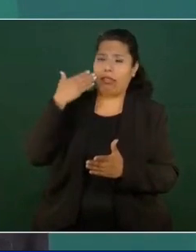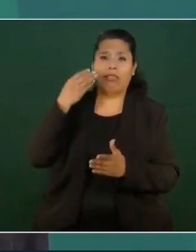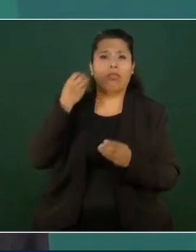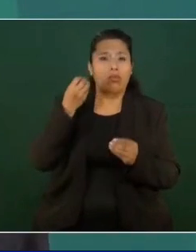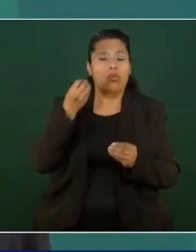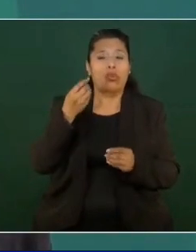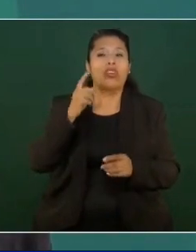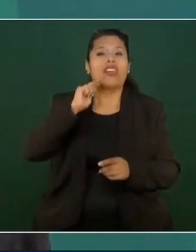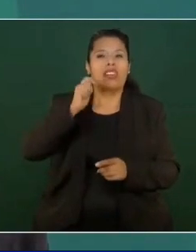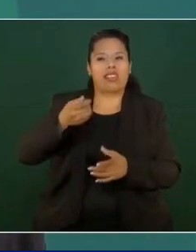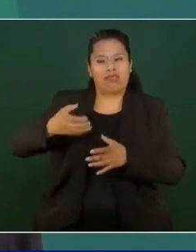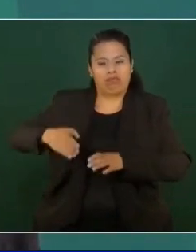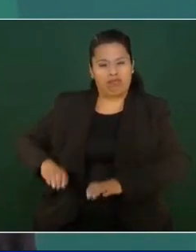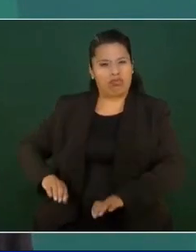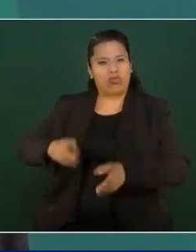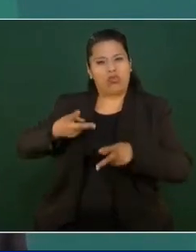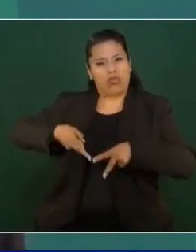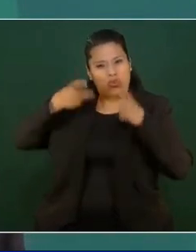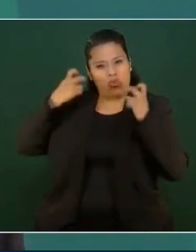sin límites,